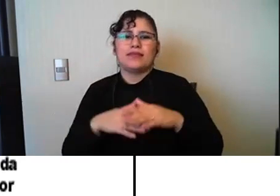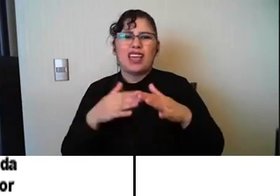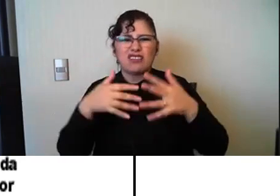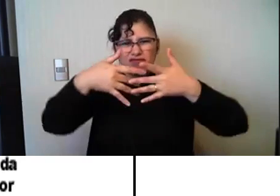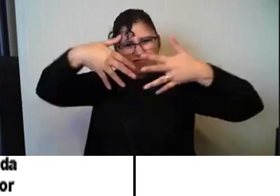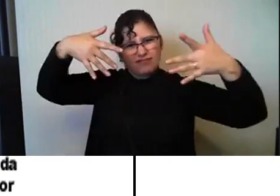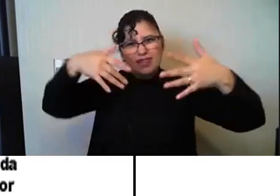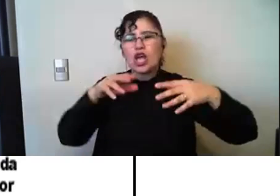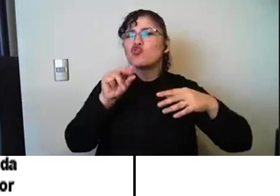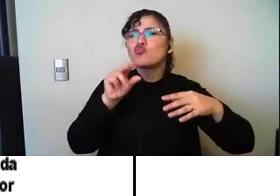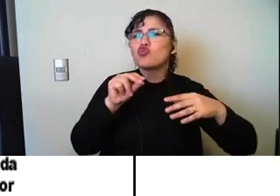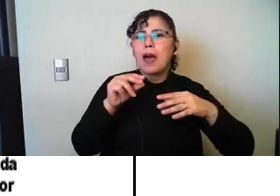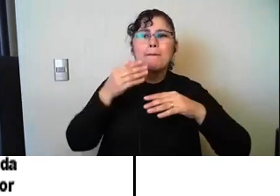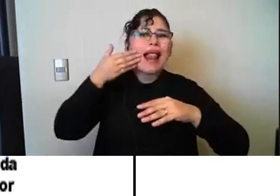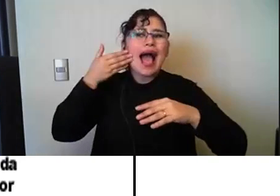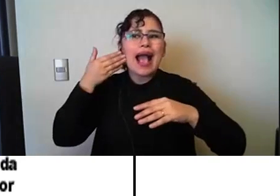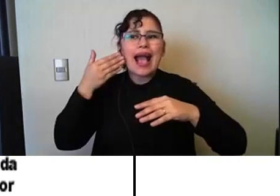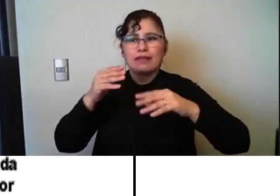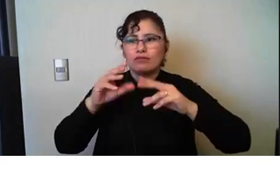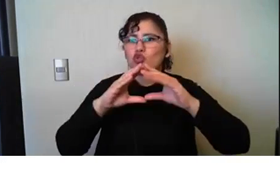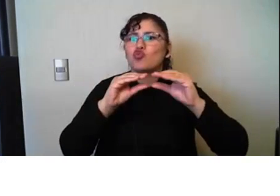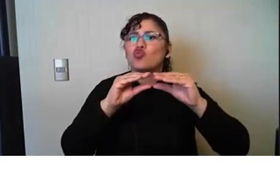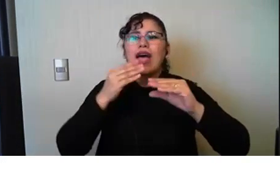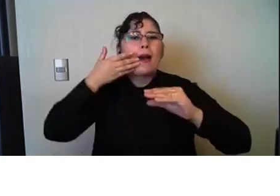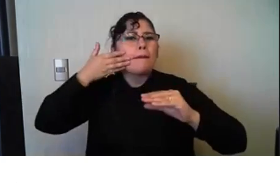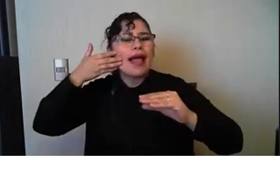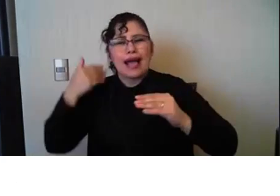sustancia blanca del sistema nervioso.